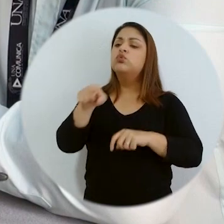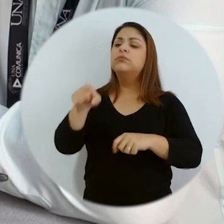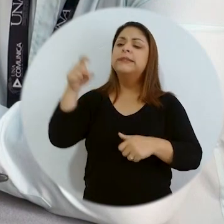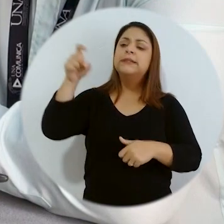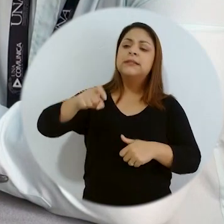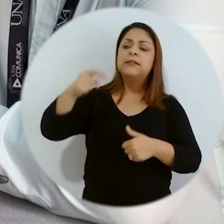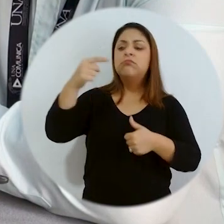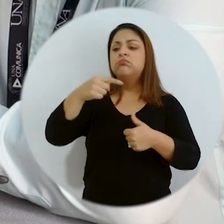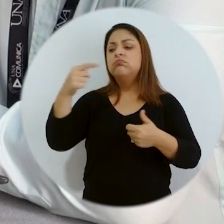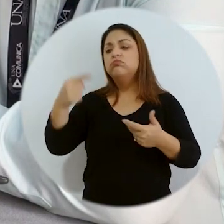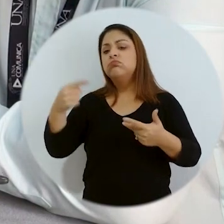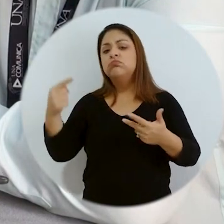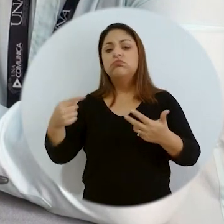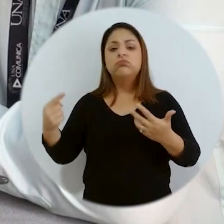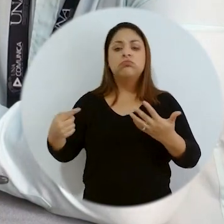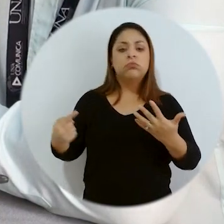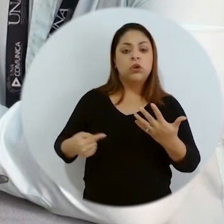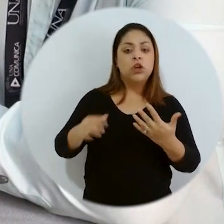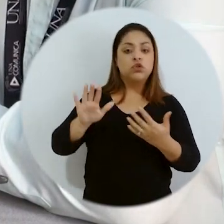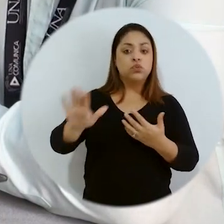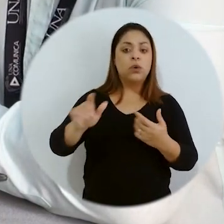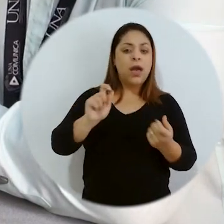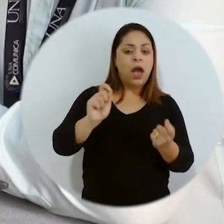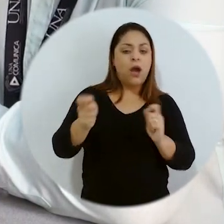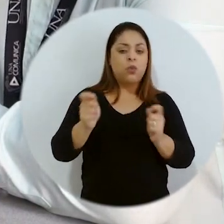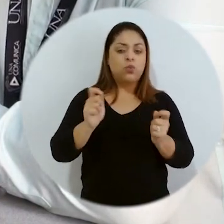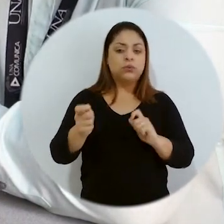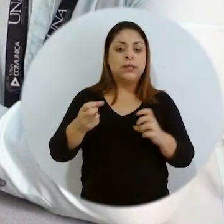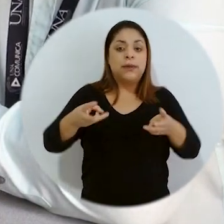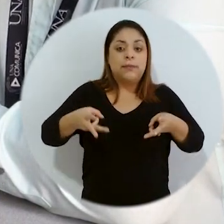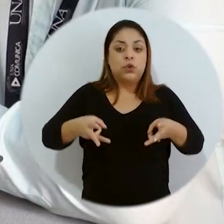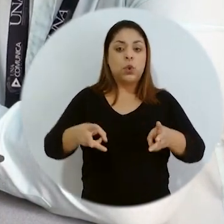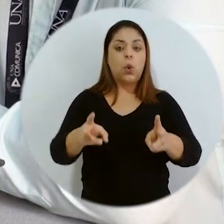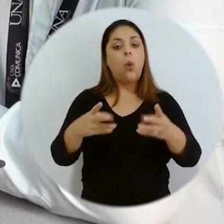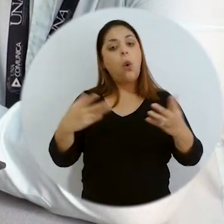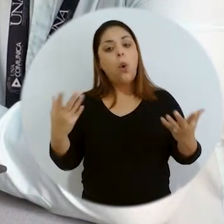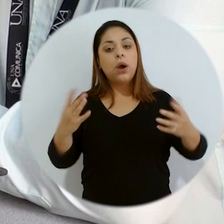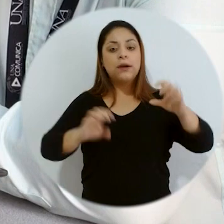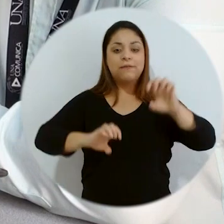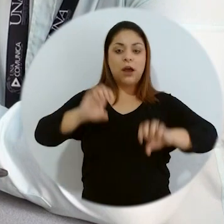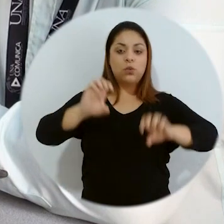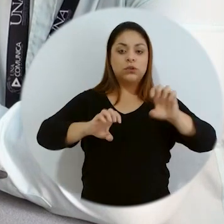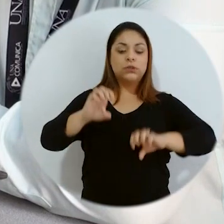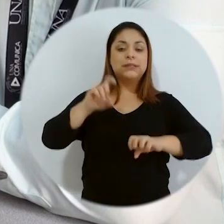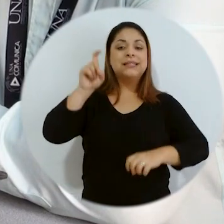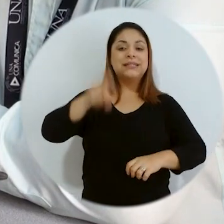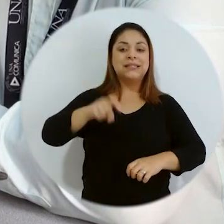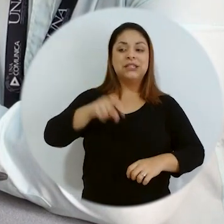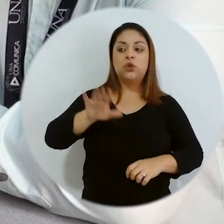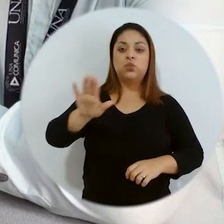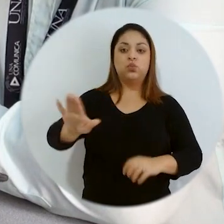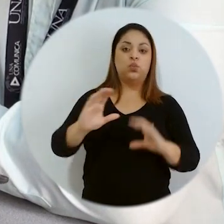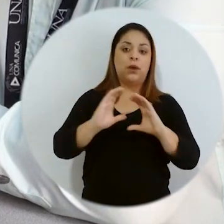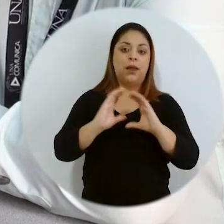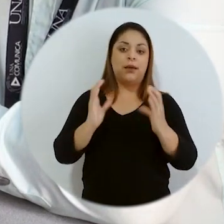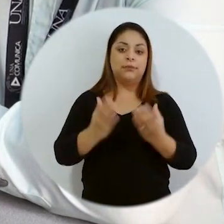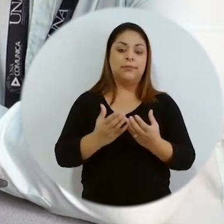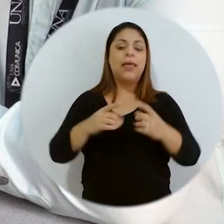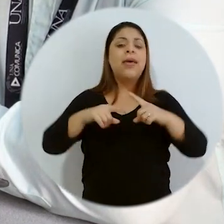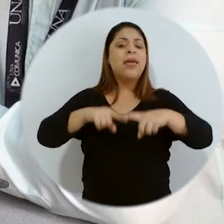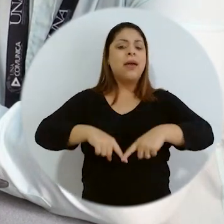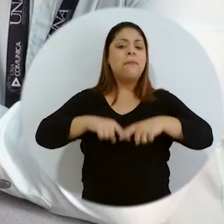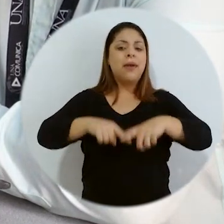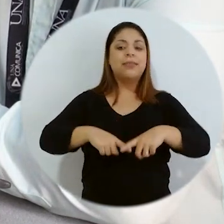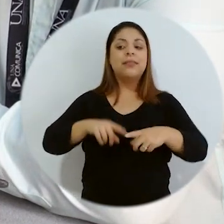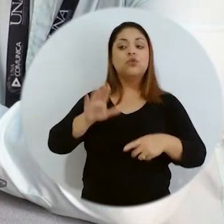condición, cuáles van a ser los ajustes, ¿verdad?, metodológicos y de evaluación que van a requerir en las clases. Esto no solo depende de su